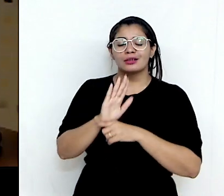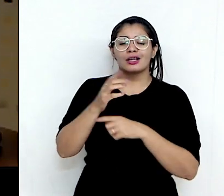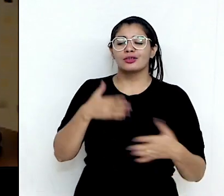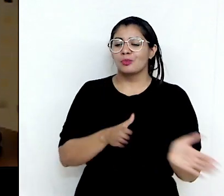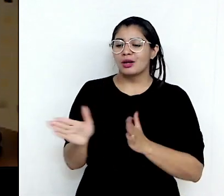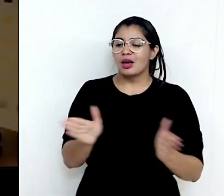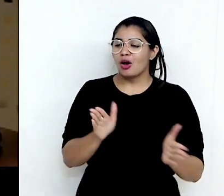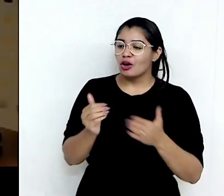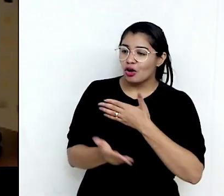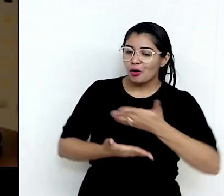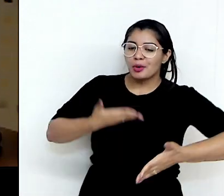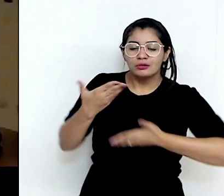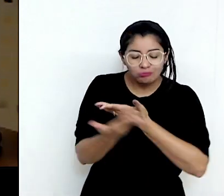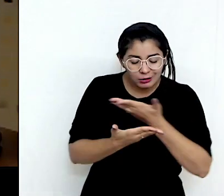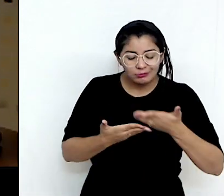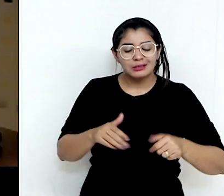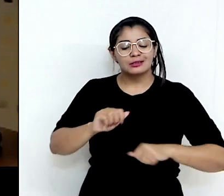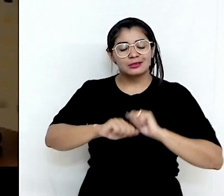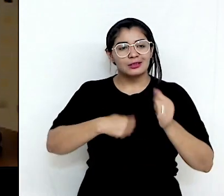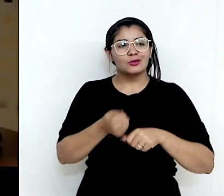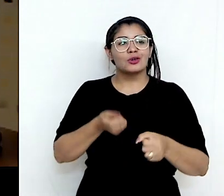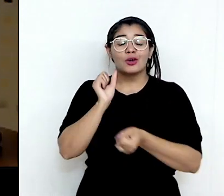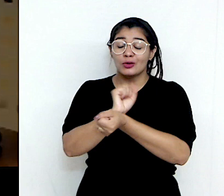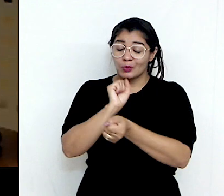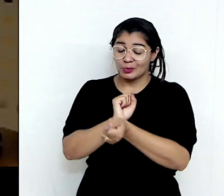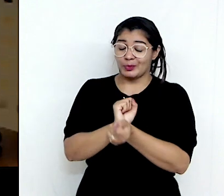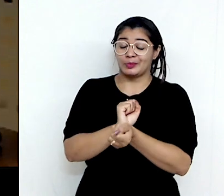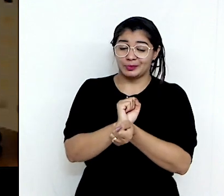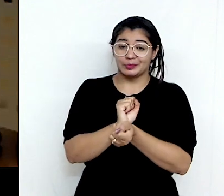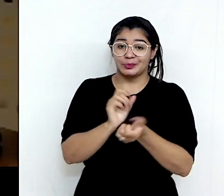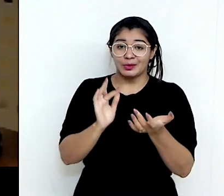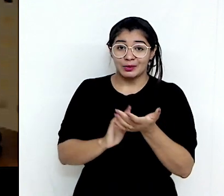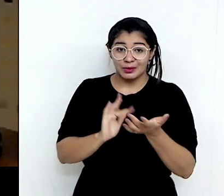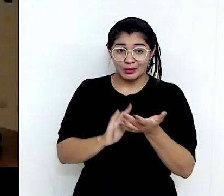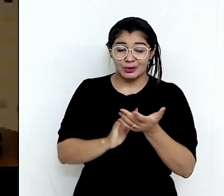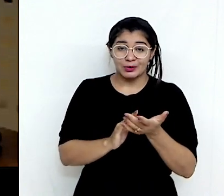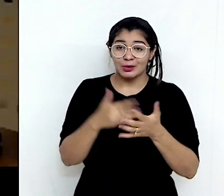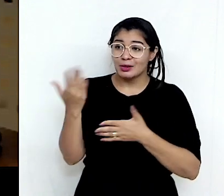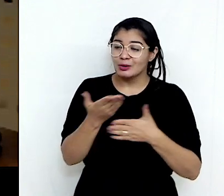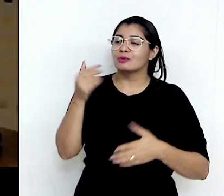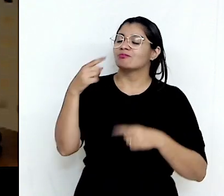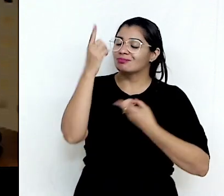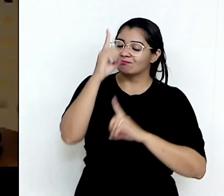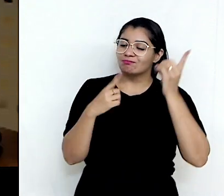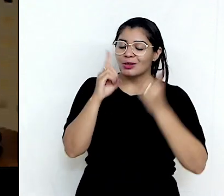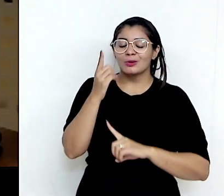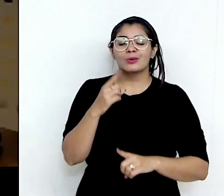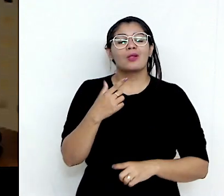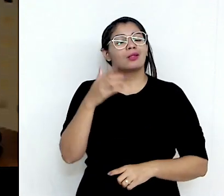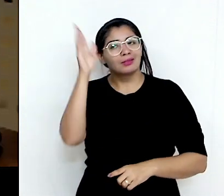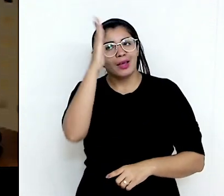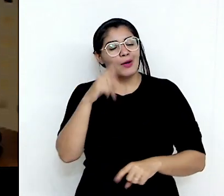la recuperación económica. Esperamos que los 2 acuerdos sigan rindiendo frutos para ambos países. con este cable que